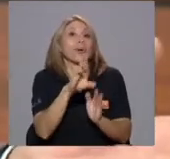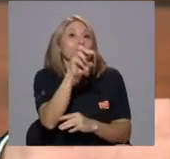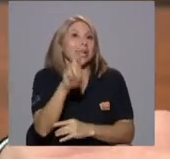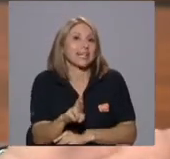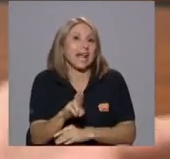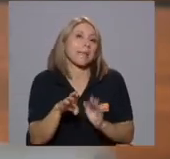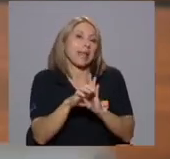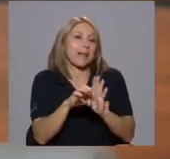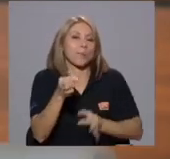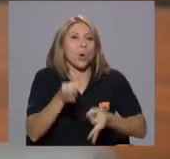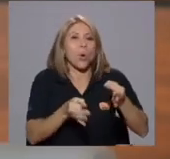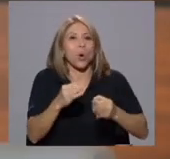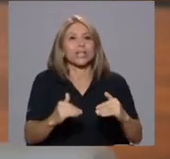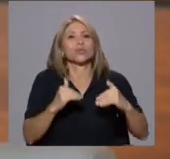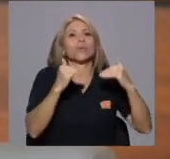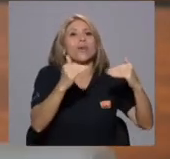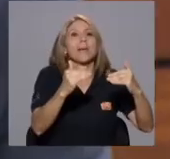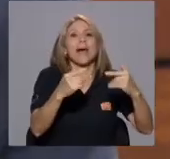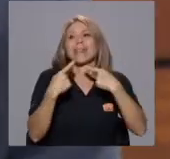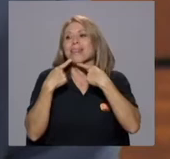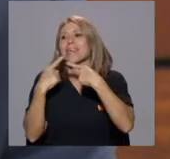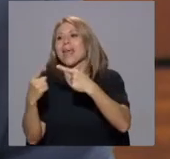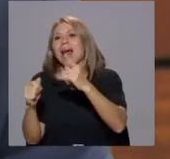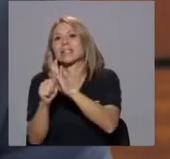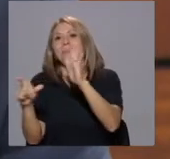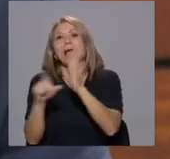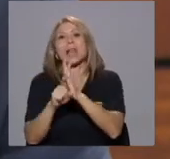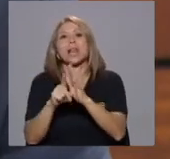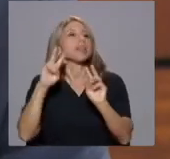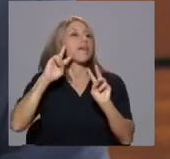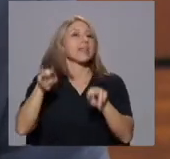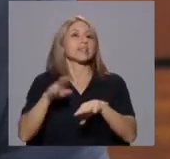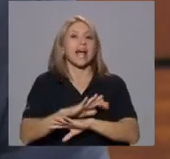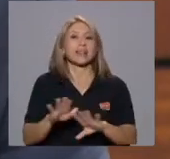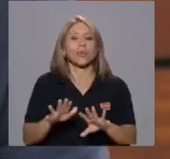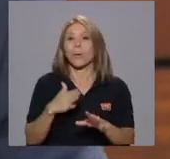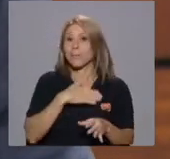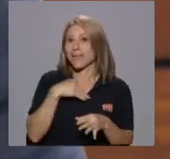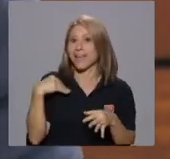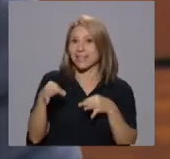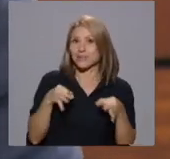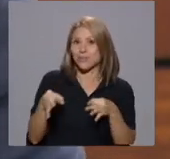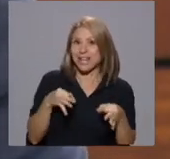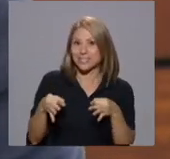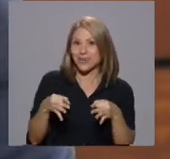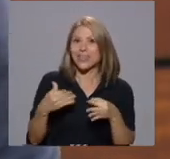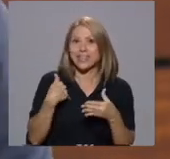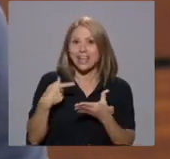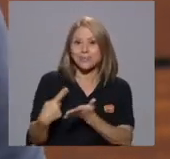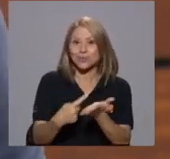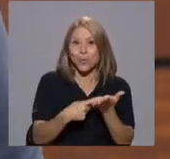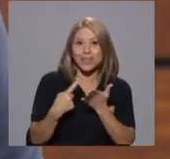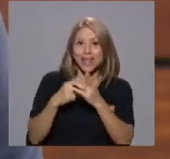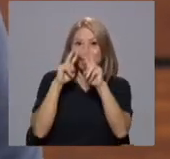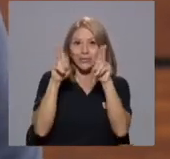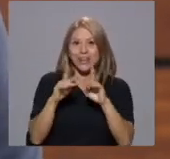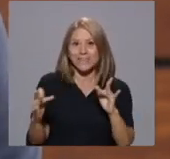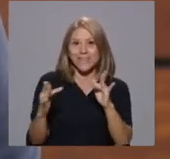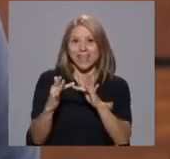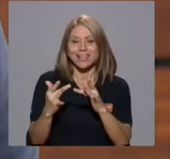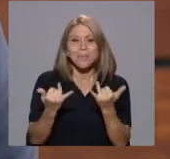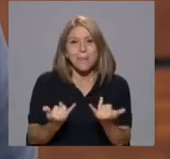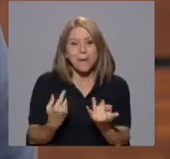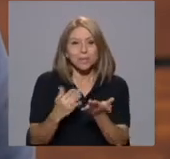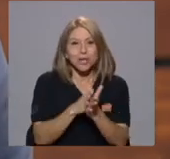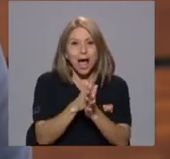Justicia declarara a la Asamblea Legislativa en desacato. Me encanta esa explicación, Ricardo. Tenemos unos comentarios en redes y vamos a aprovechar para que